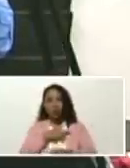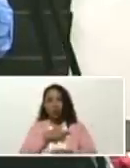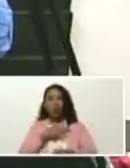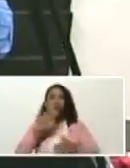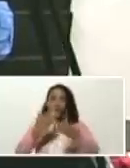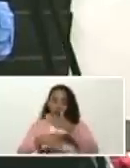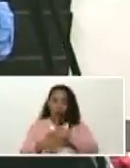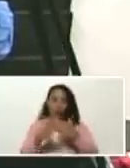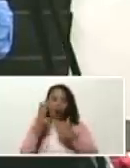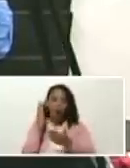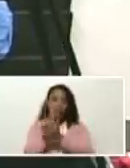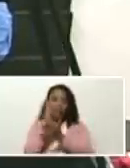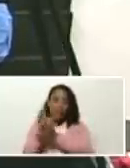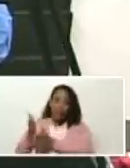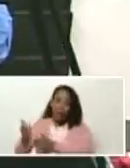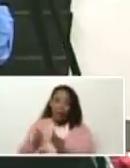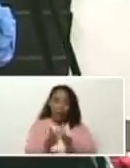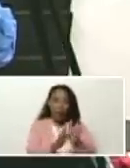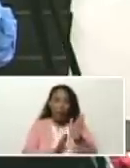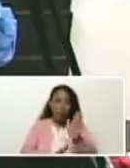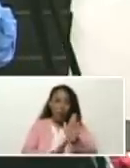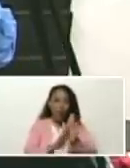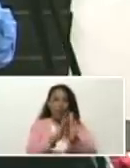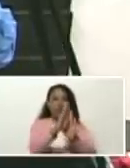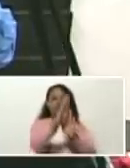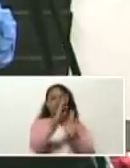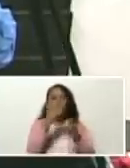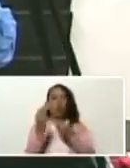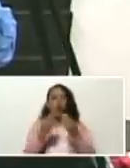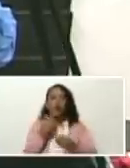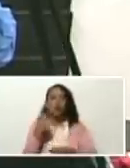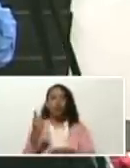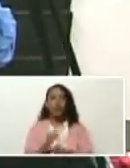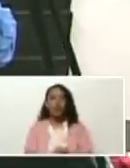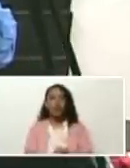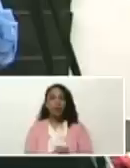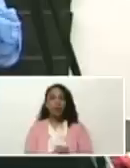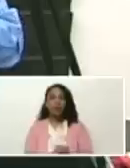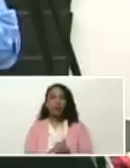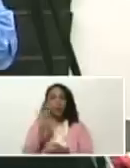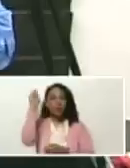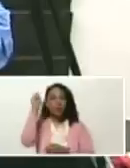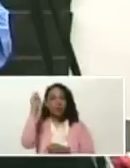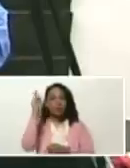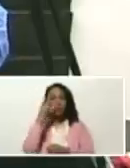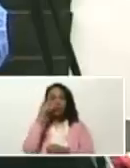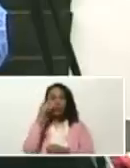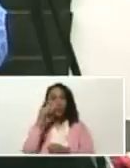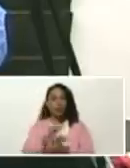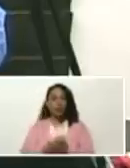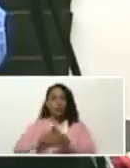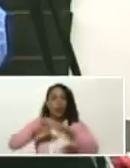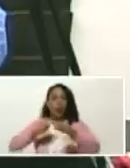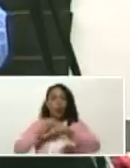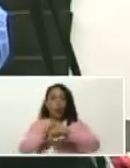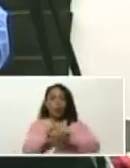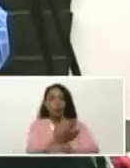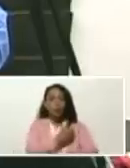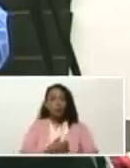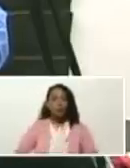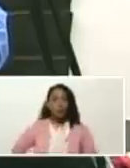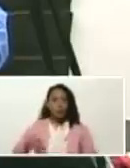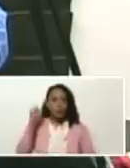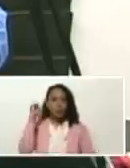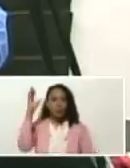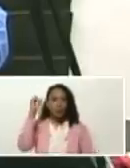por nuestro camino como dice el diputado Jorge Rodríguez presidente de la